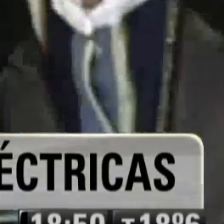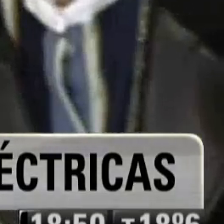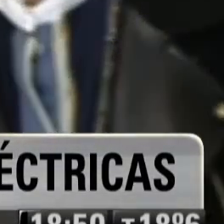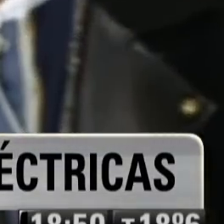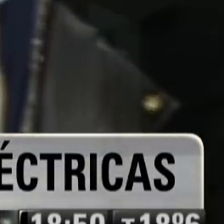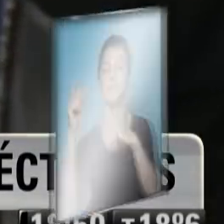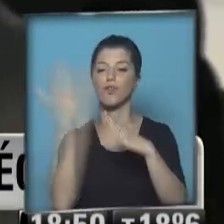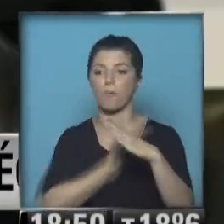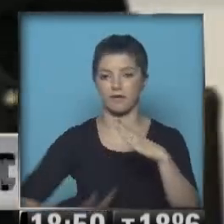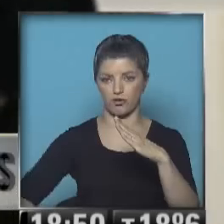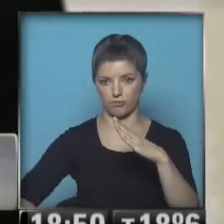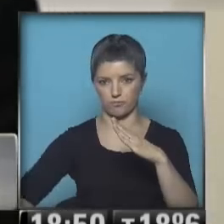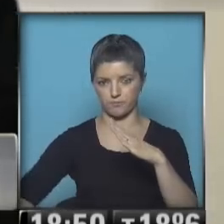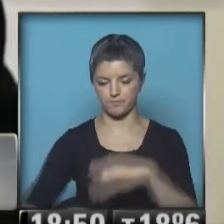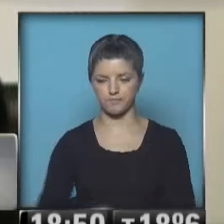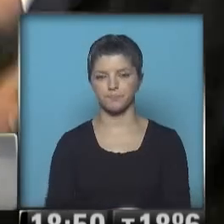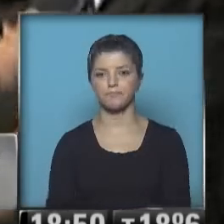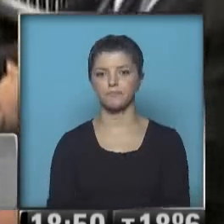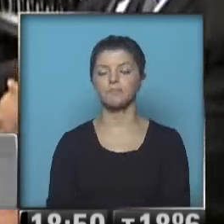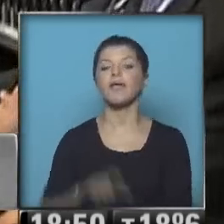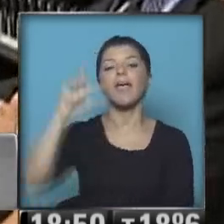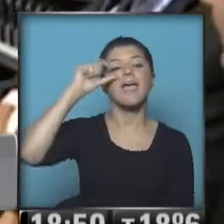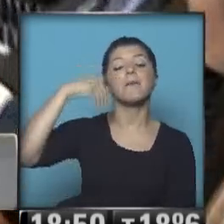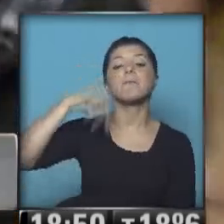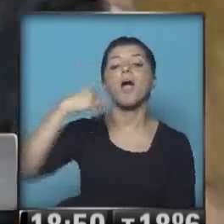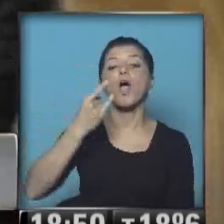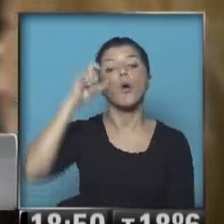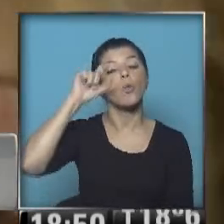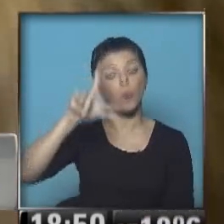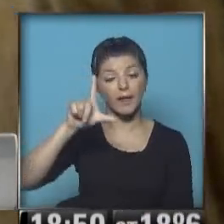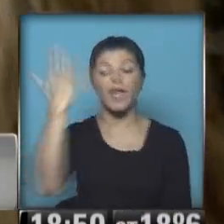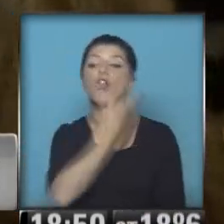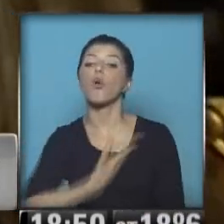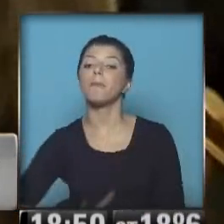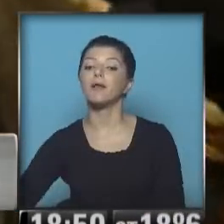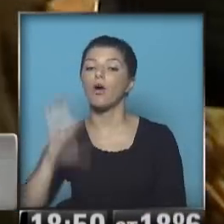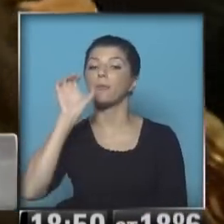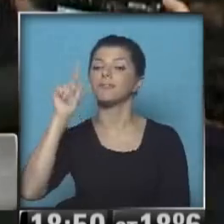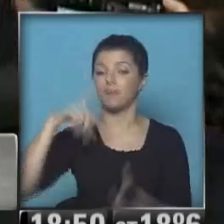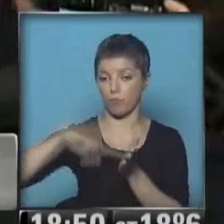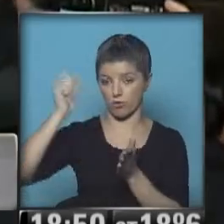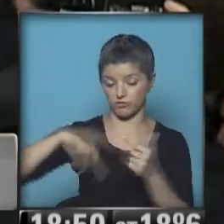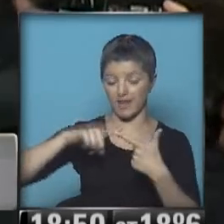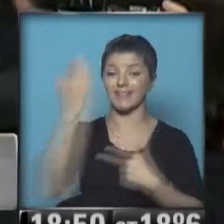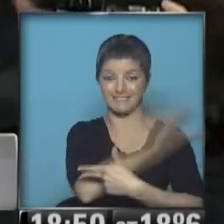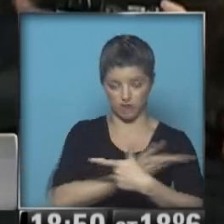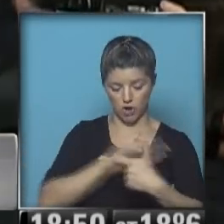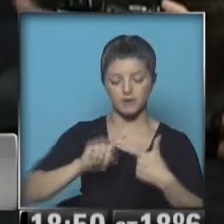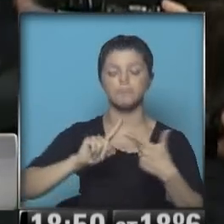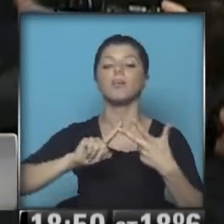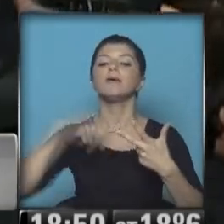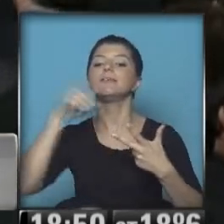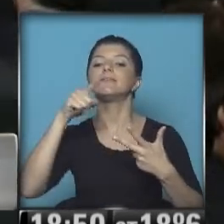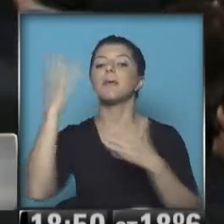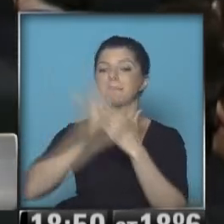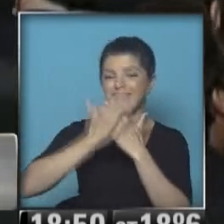Políticas económicas y planificación del desarrollo, Emanuel Álvarez Agis, el señor gobernador de la provincia de Buenos Aires, Daniel Scioli, señores